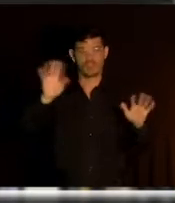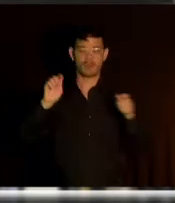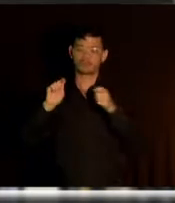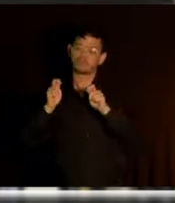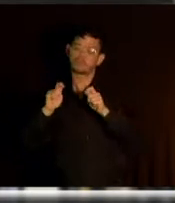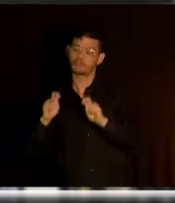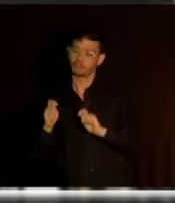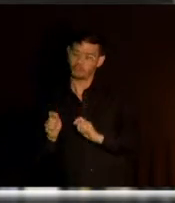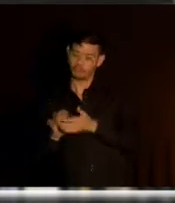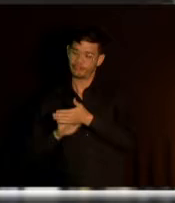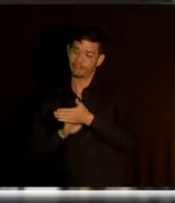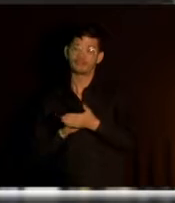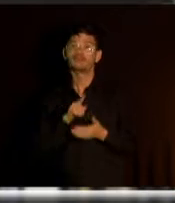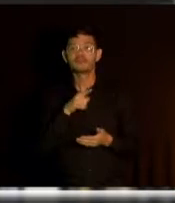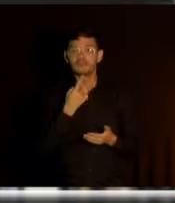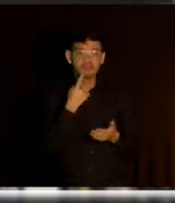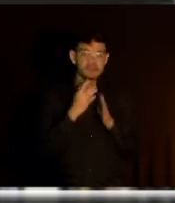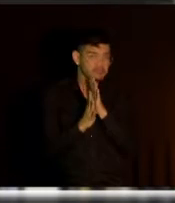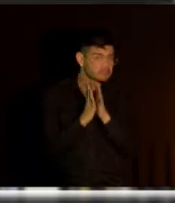podemos conocer?